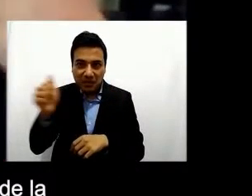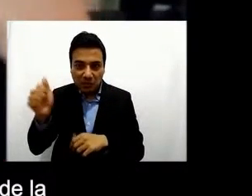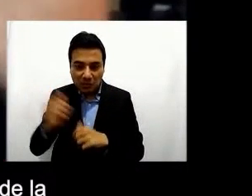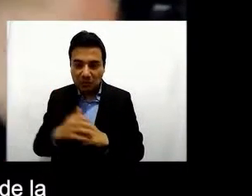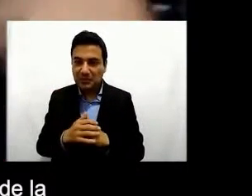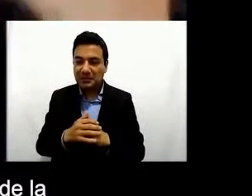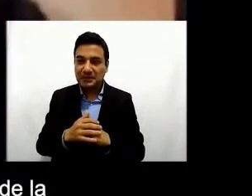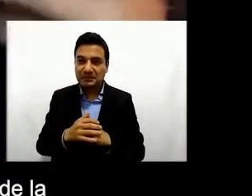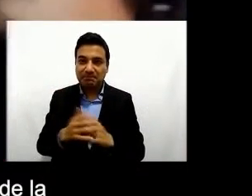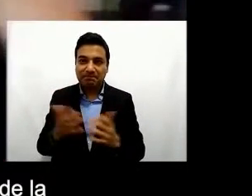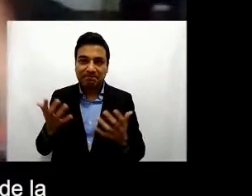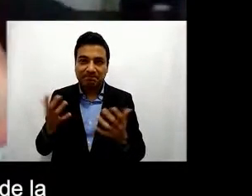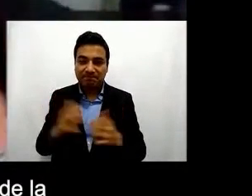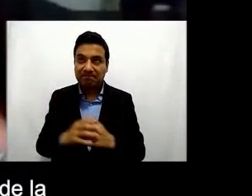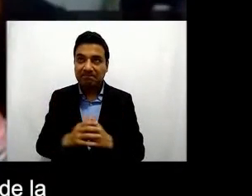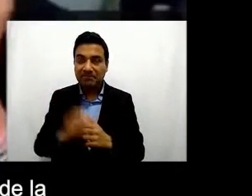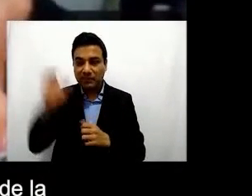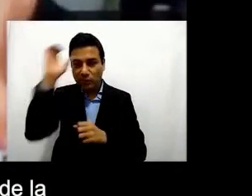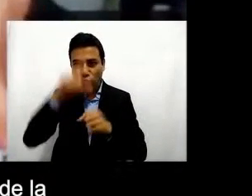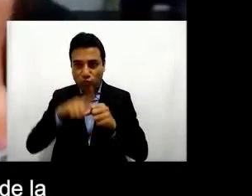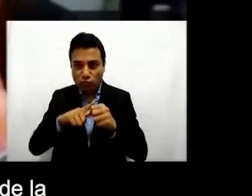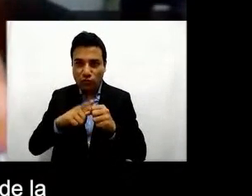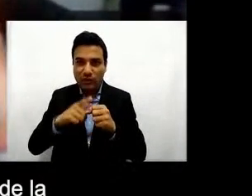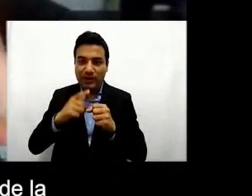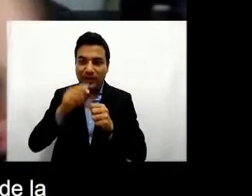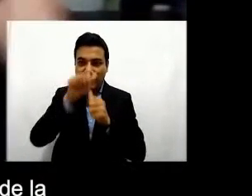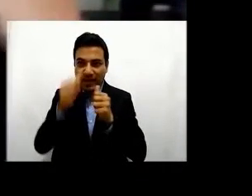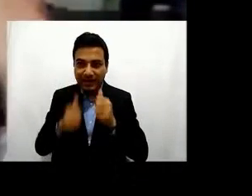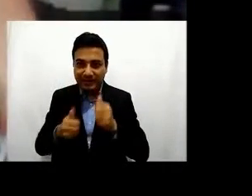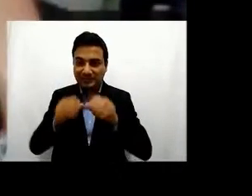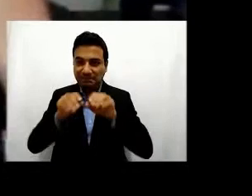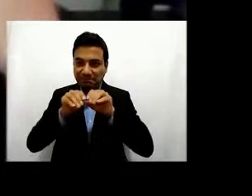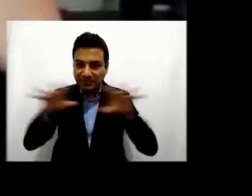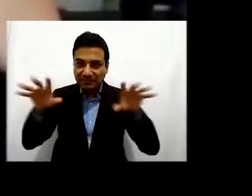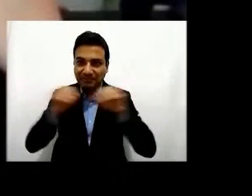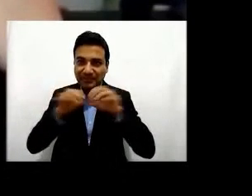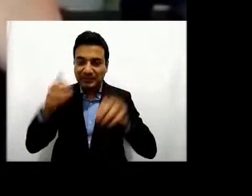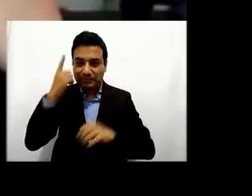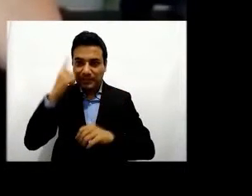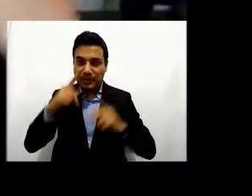a través de la cultura, de la creatividad, de las artes. Entonces,